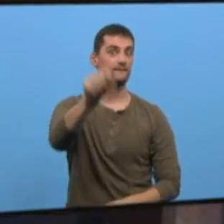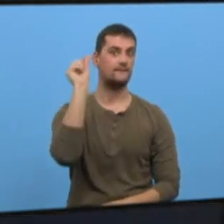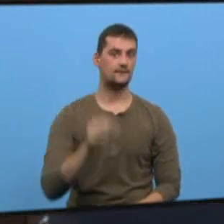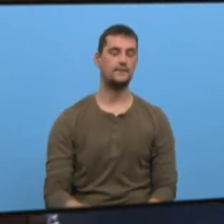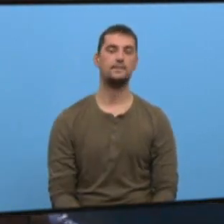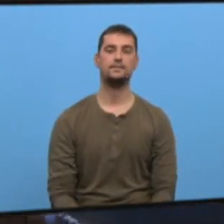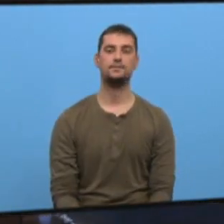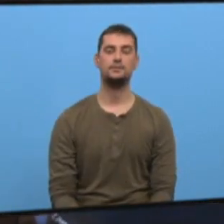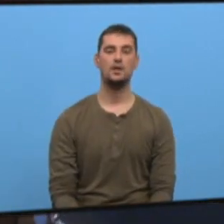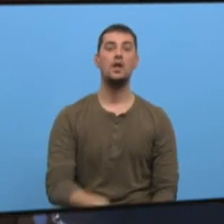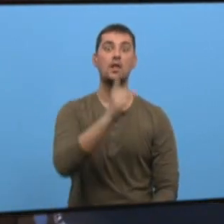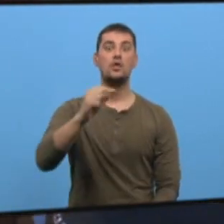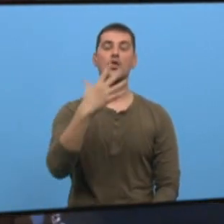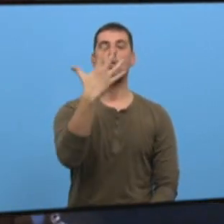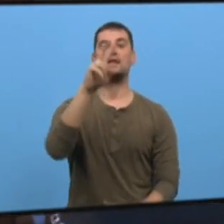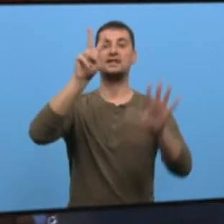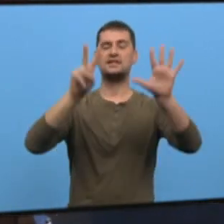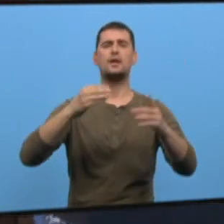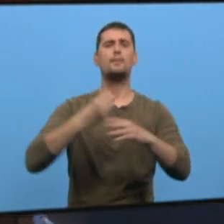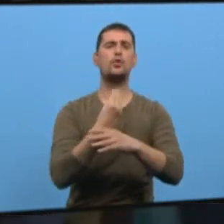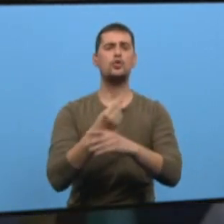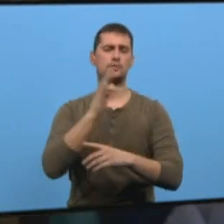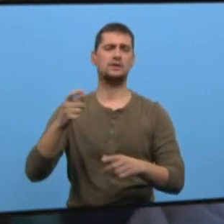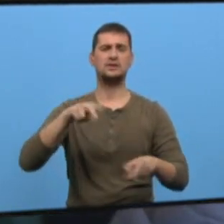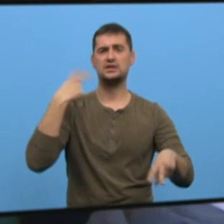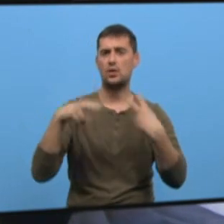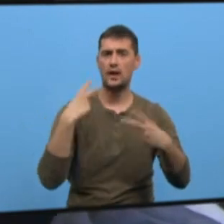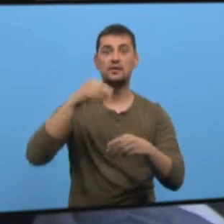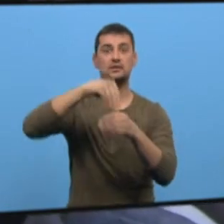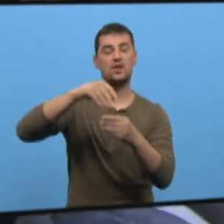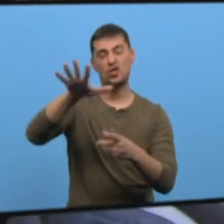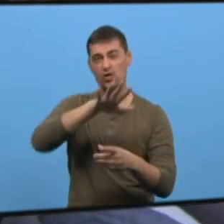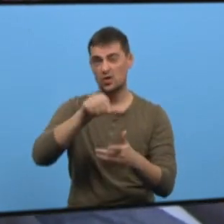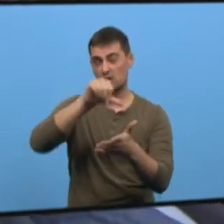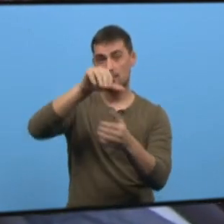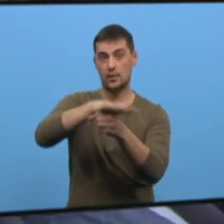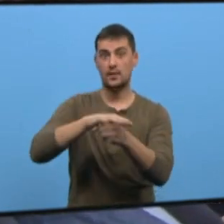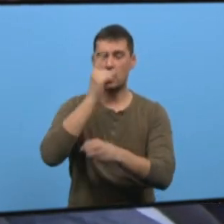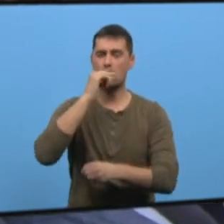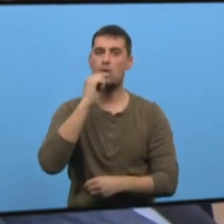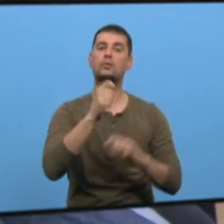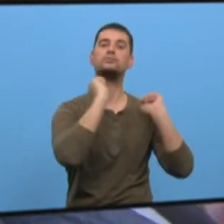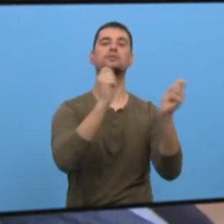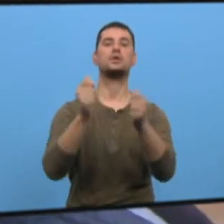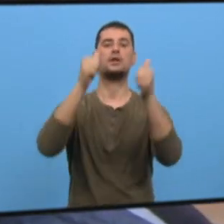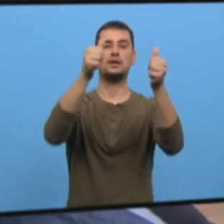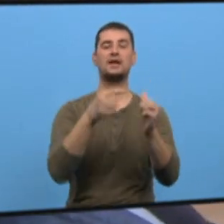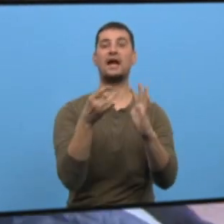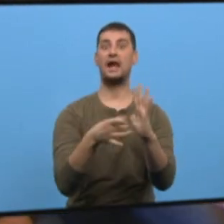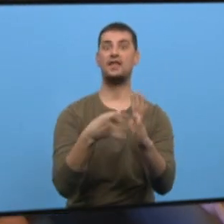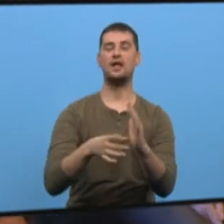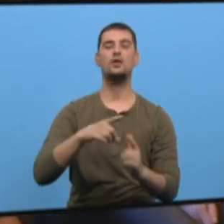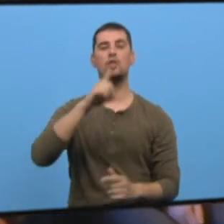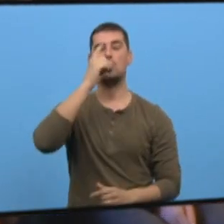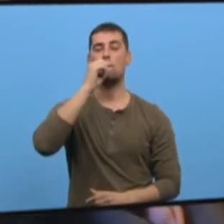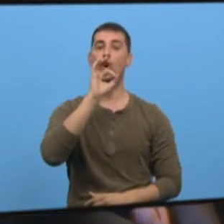popular 157 produtores hiros zona centro provincia recibían estees marcas de calidad Lugo Lugo sabe